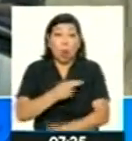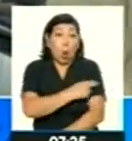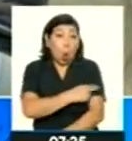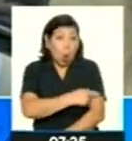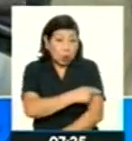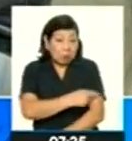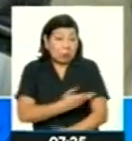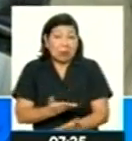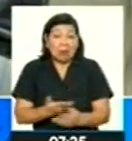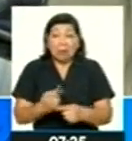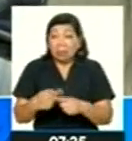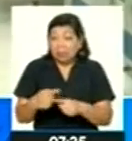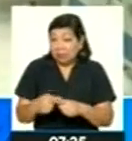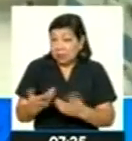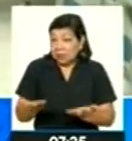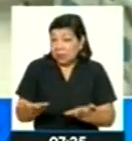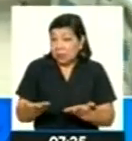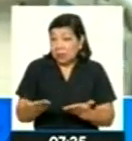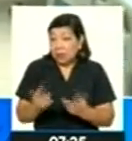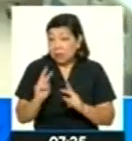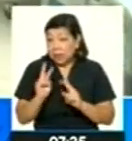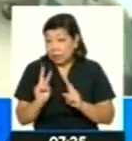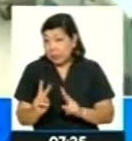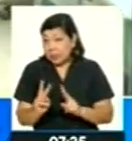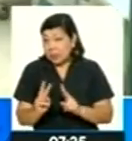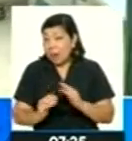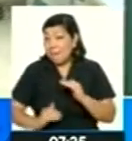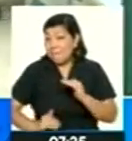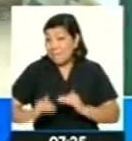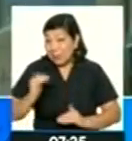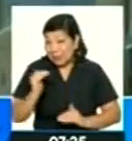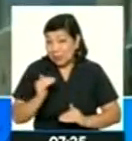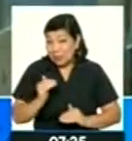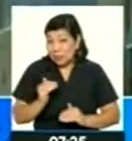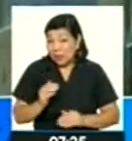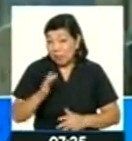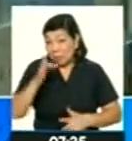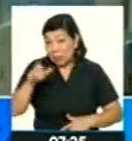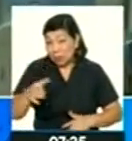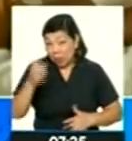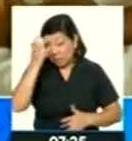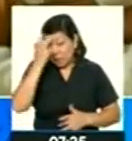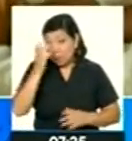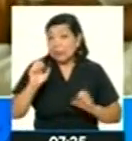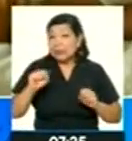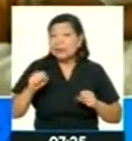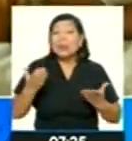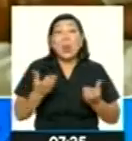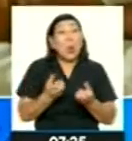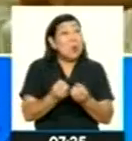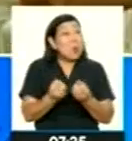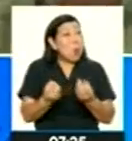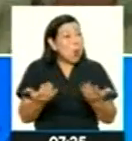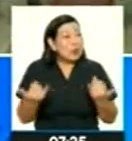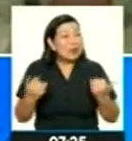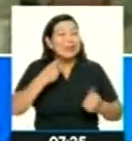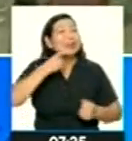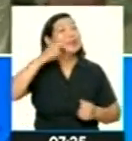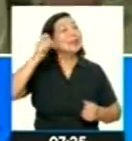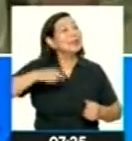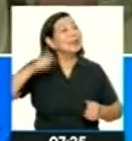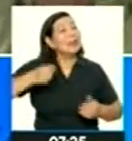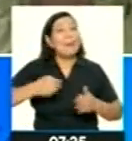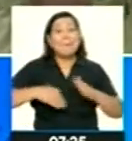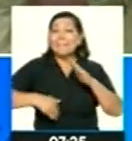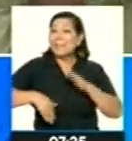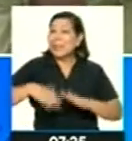postas de las regiones donde se han registrado la mayoría de los casos? Sí, habitualmente cuando hay muchos casos es necesario la